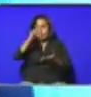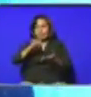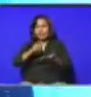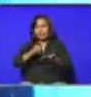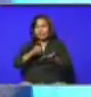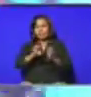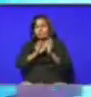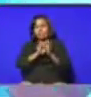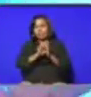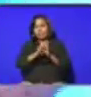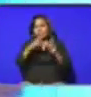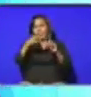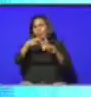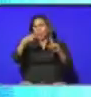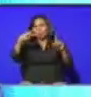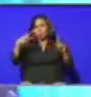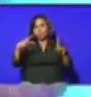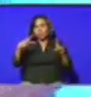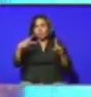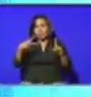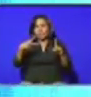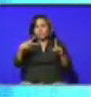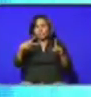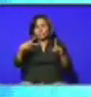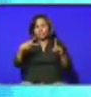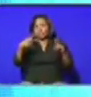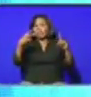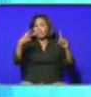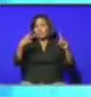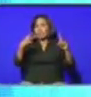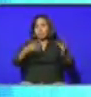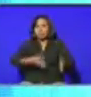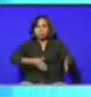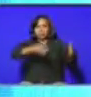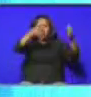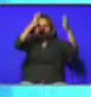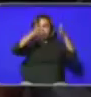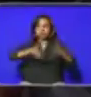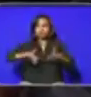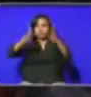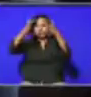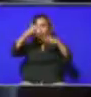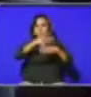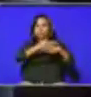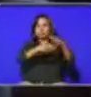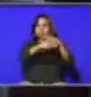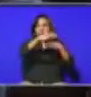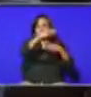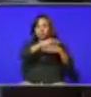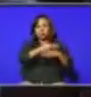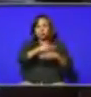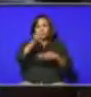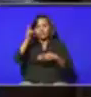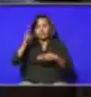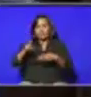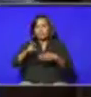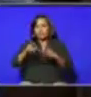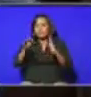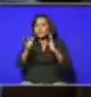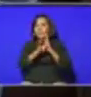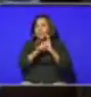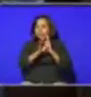hoteles, las grandes residenciales que se están construyendo en este país, necesita de técnicos especializados en